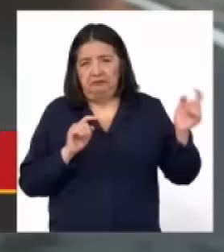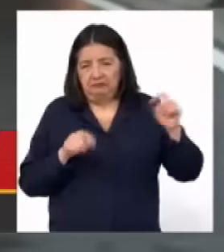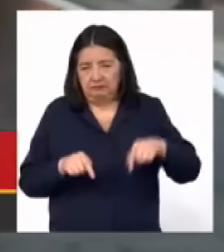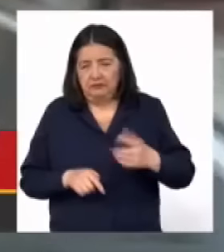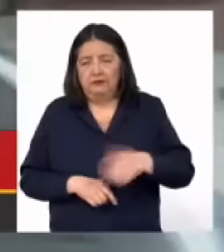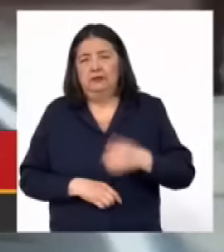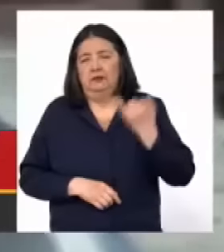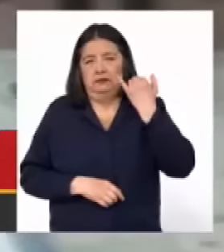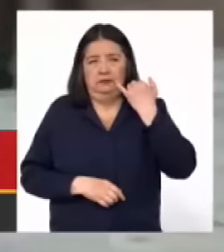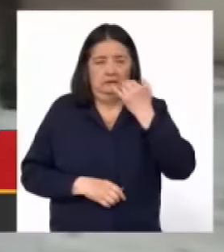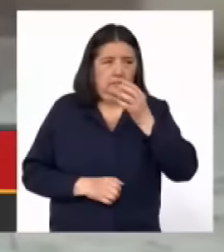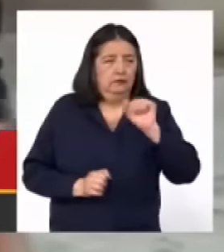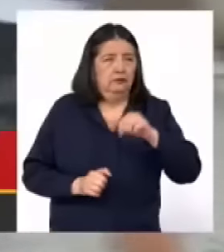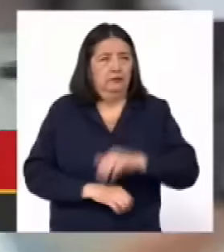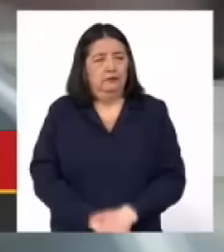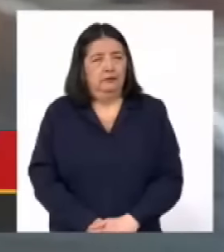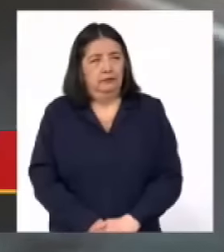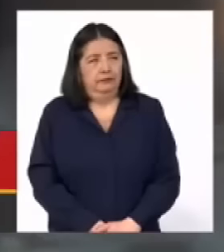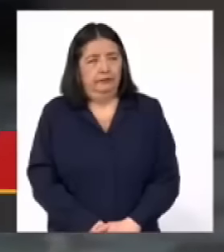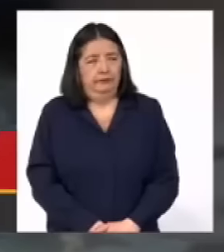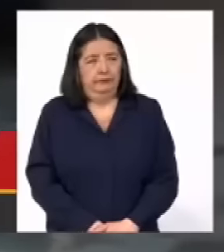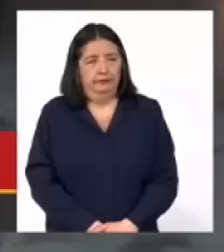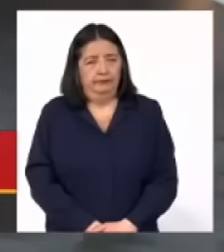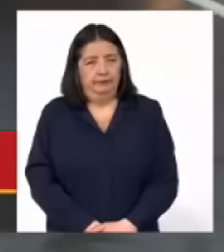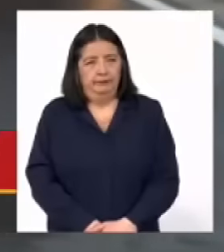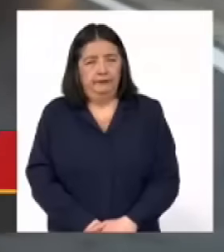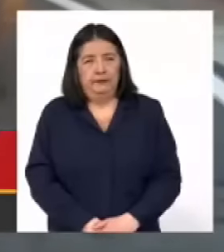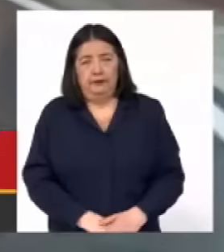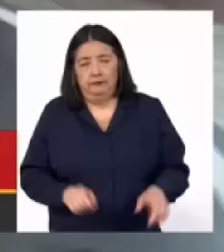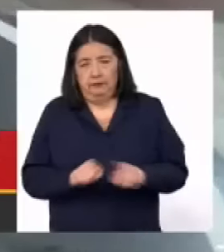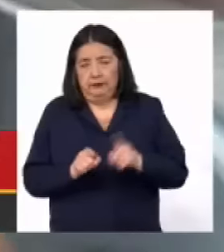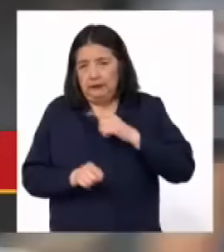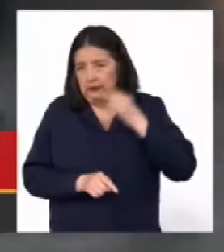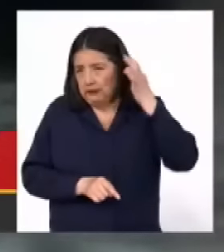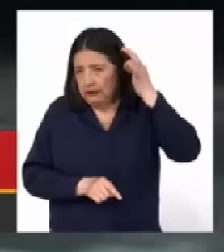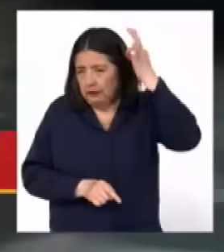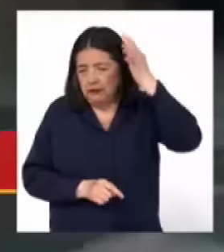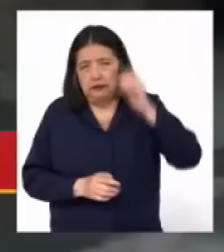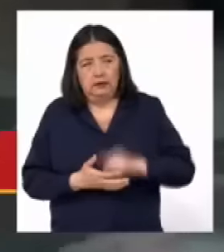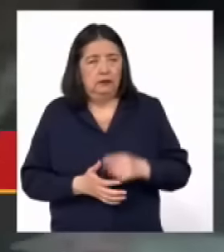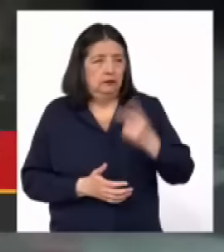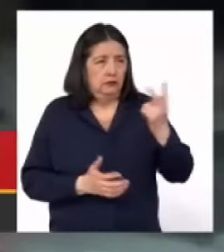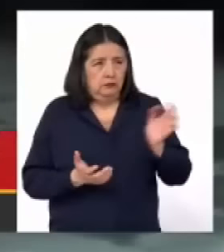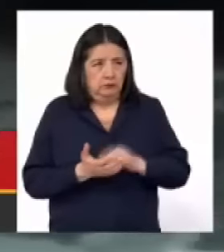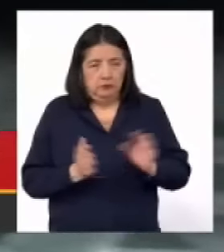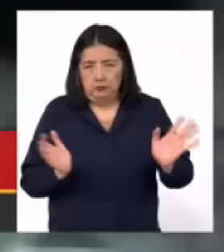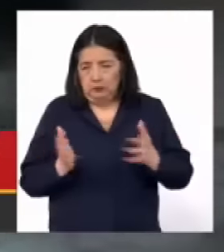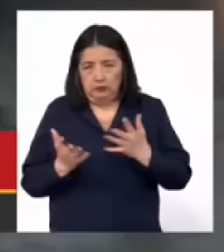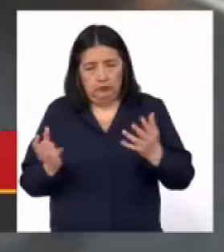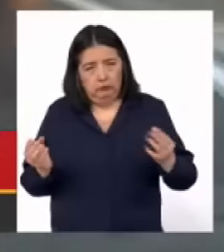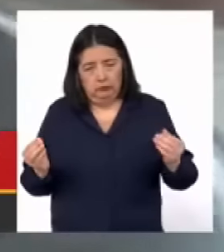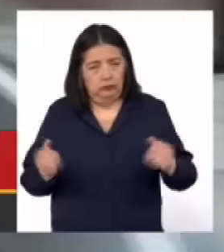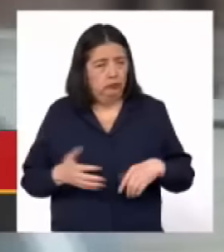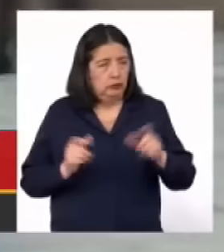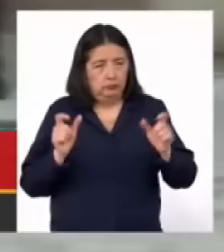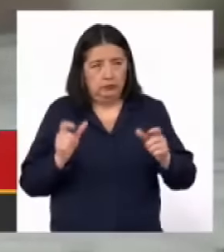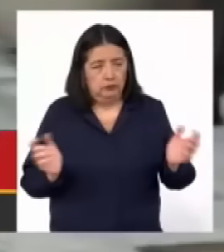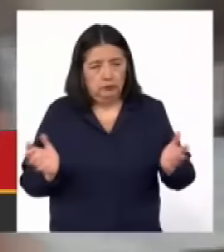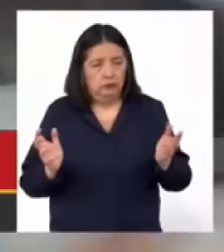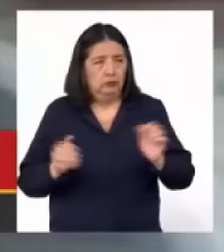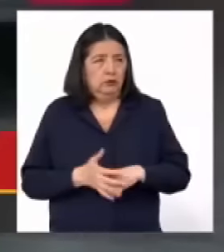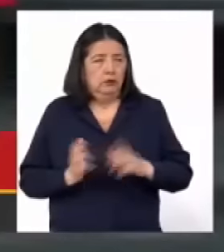hincha israelita renovado, el Inca y un par más. O sea, no hay muchos,